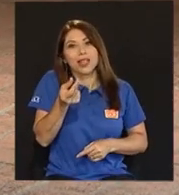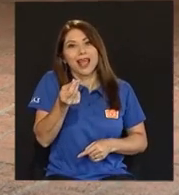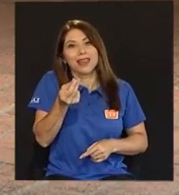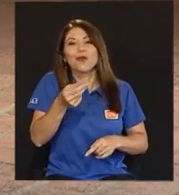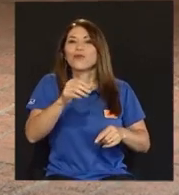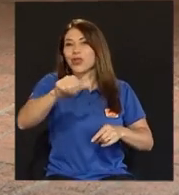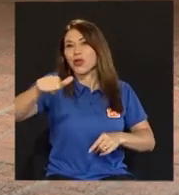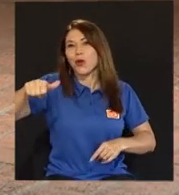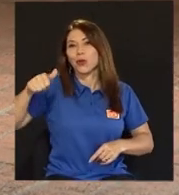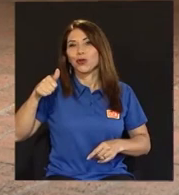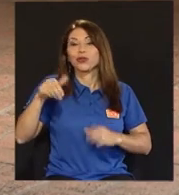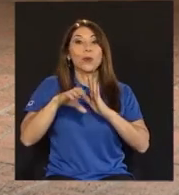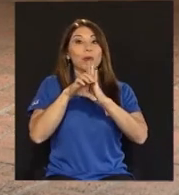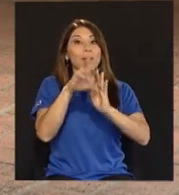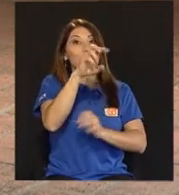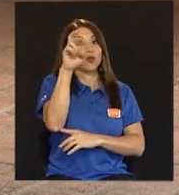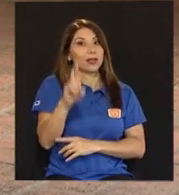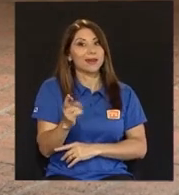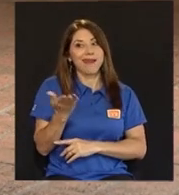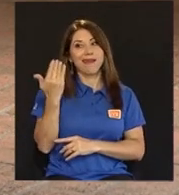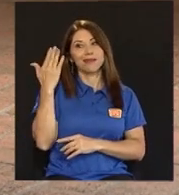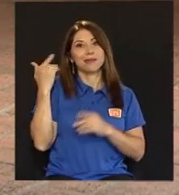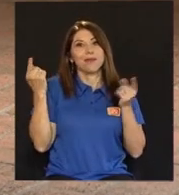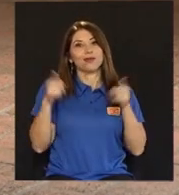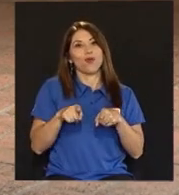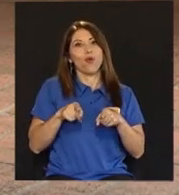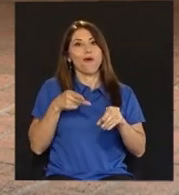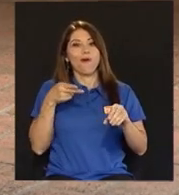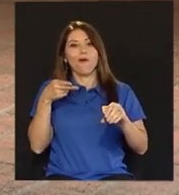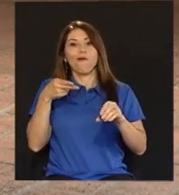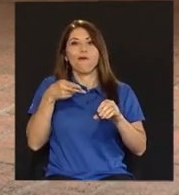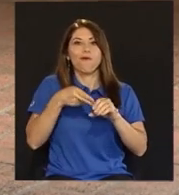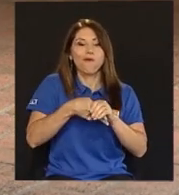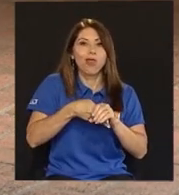en algún momento, como ya ocurrió en el pasado, que el precio del petróleo se va a